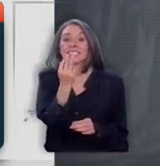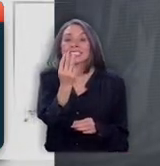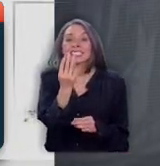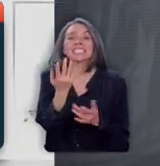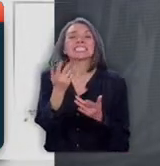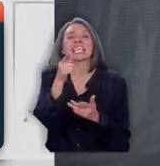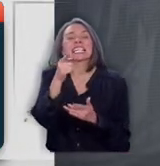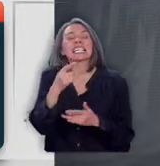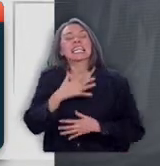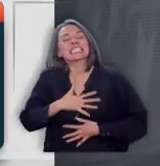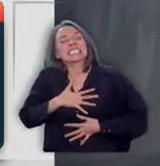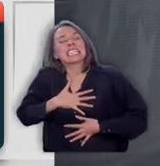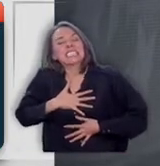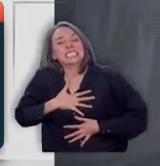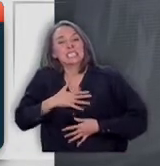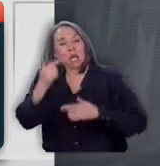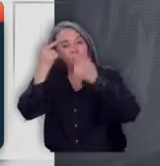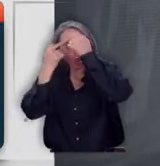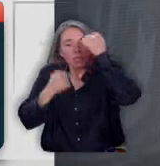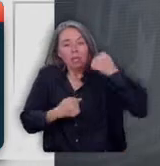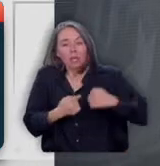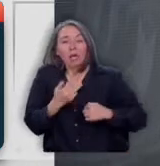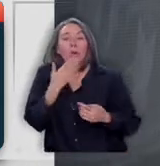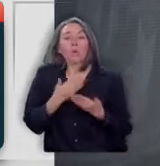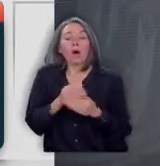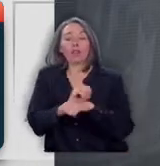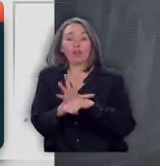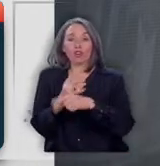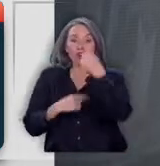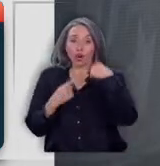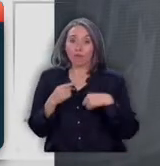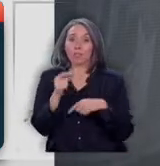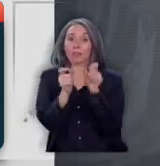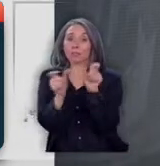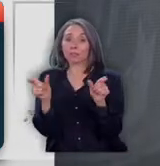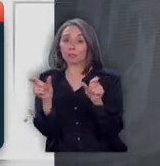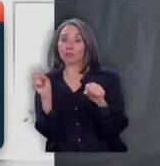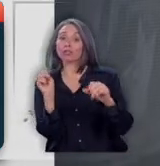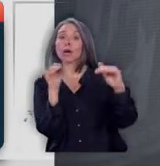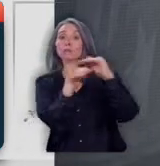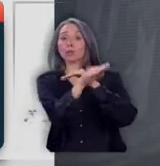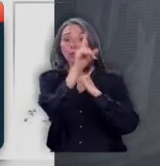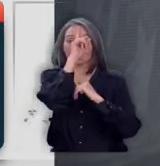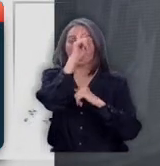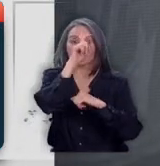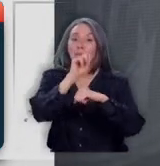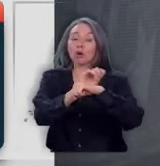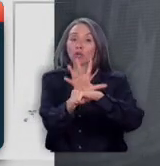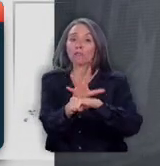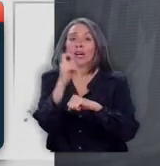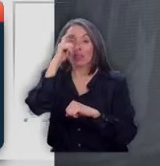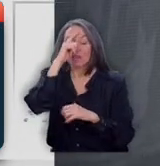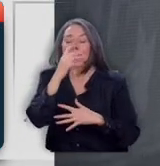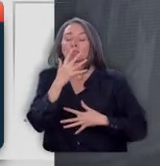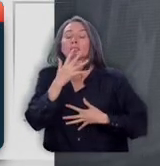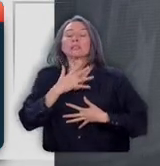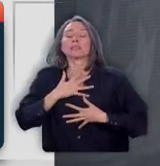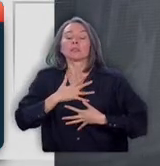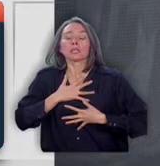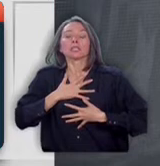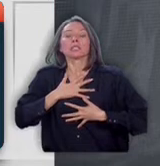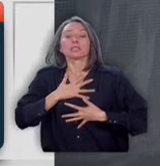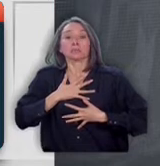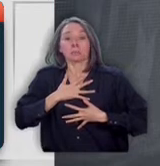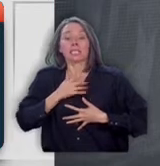síntomas más frecuentes entre las personas hospitalizadas por covid-19 en Chile donde la dificultad para respirar también es